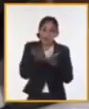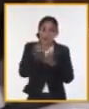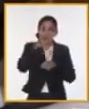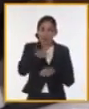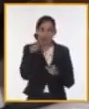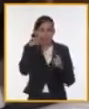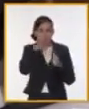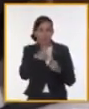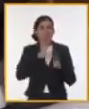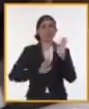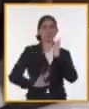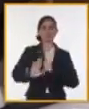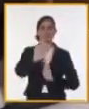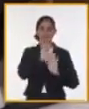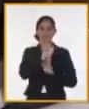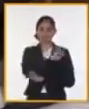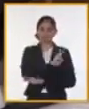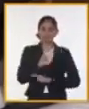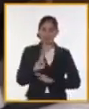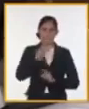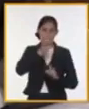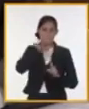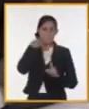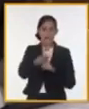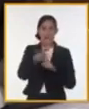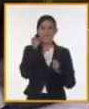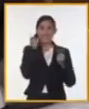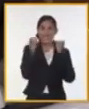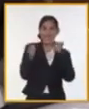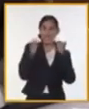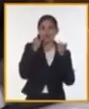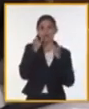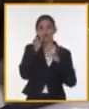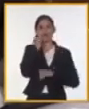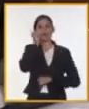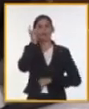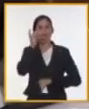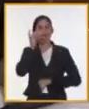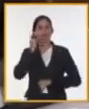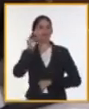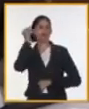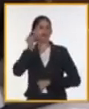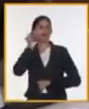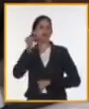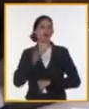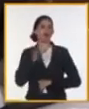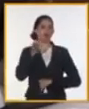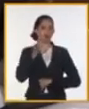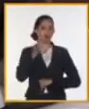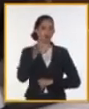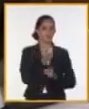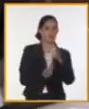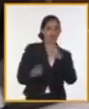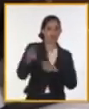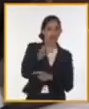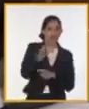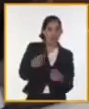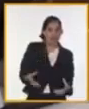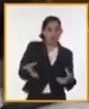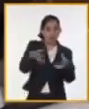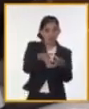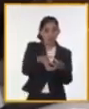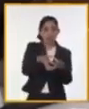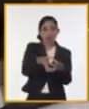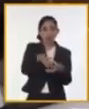defensa de sus intereses, de sus propósitos, de sus aspiraciones. Y por supuesto hay un grupo de prioridades que tiene definida la